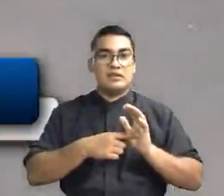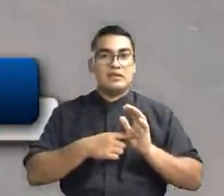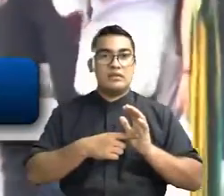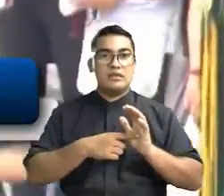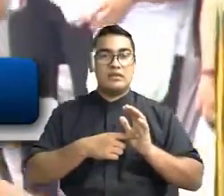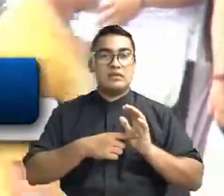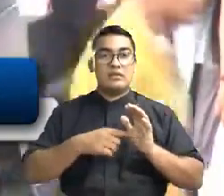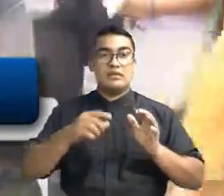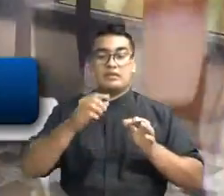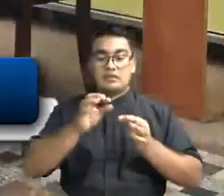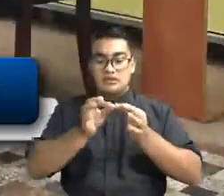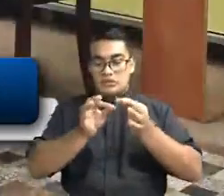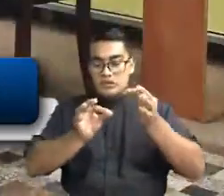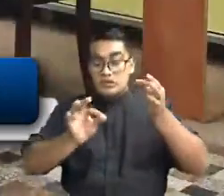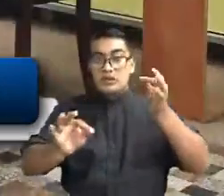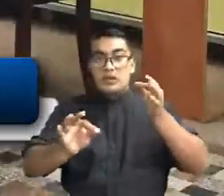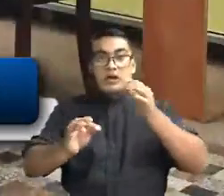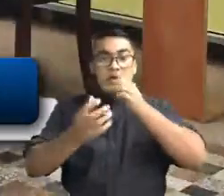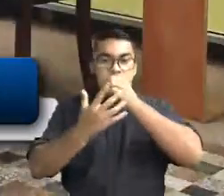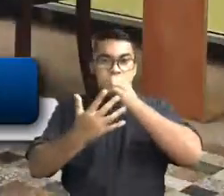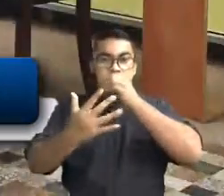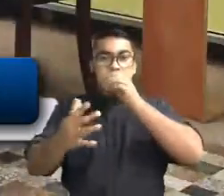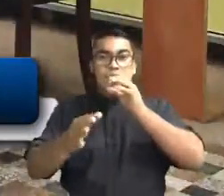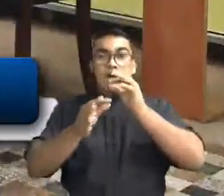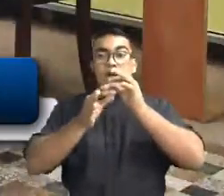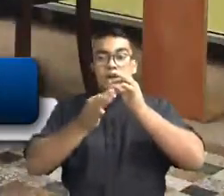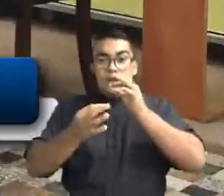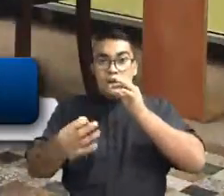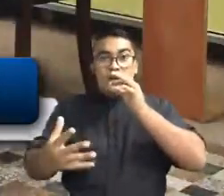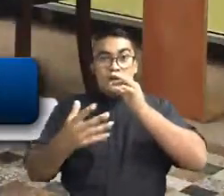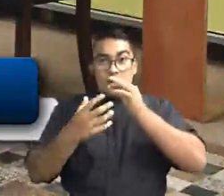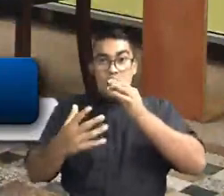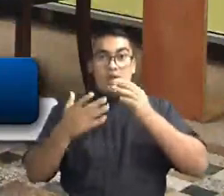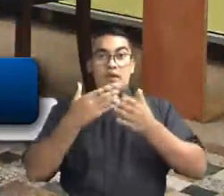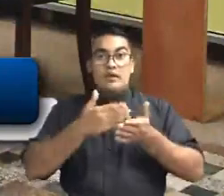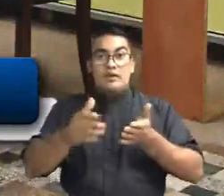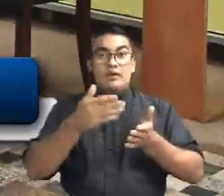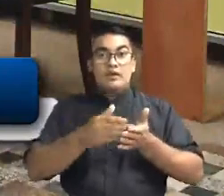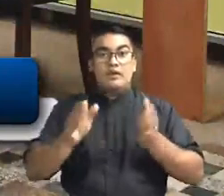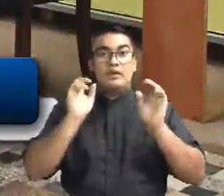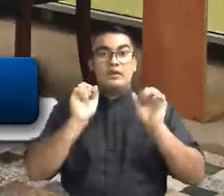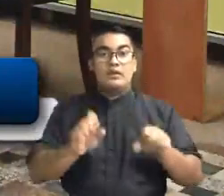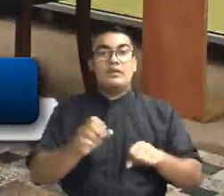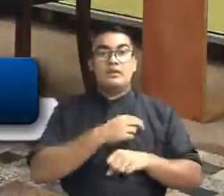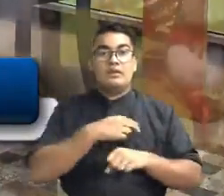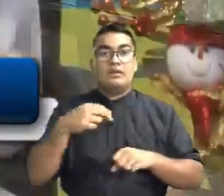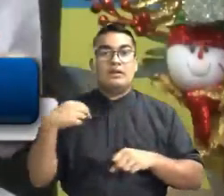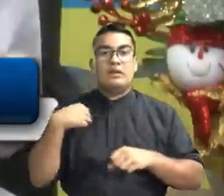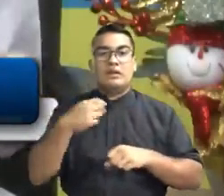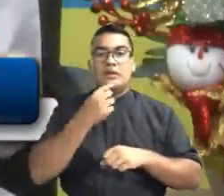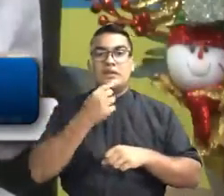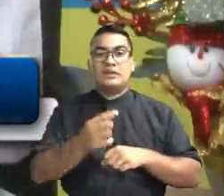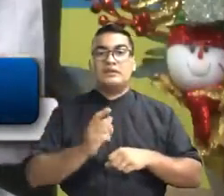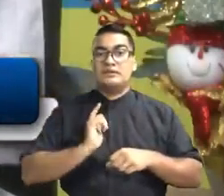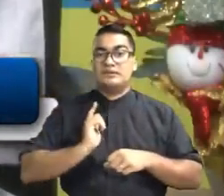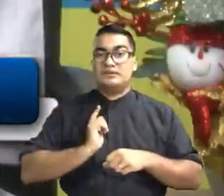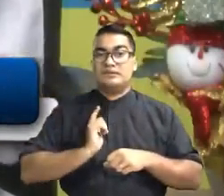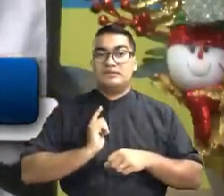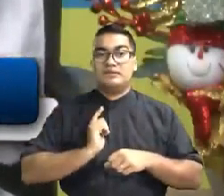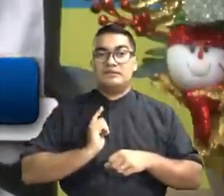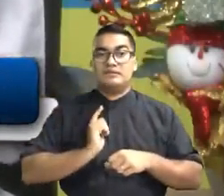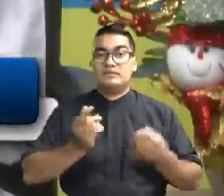esté soplando esa chimbombita. Uh-huh. A veces desde tan sencillo pues nos adaptamos a lo que tengamos, porque